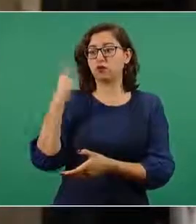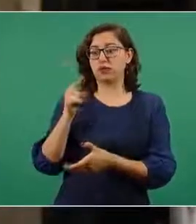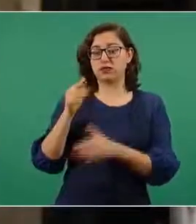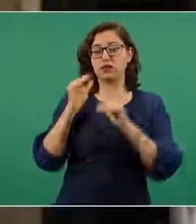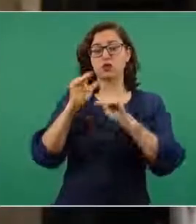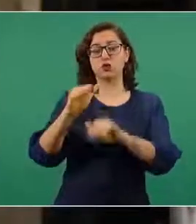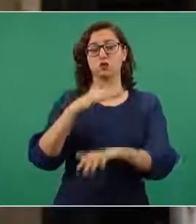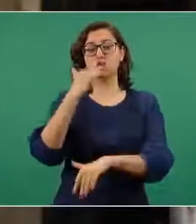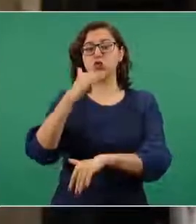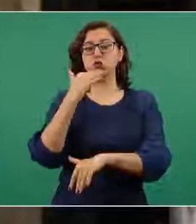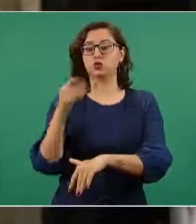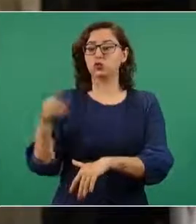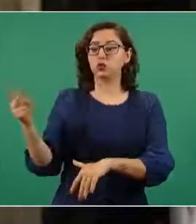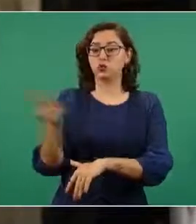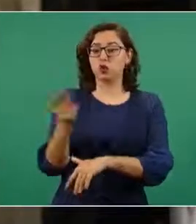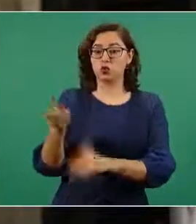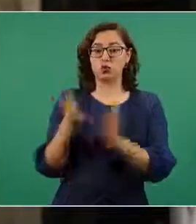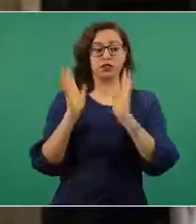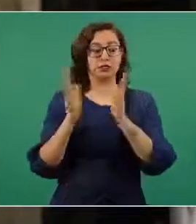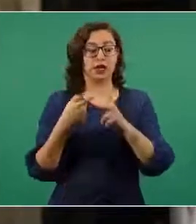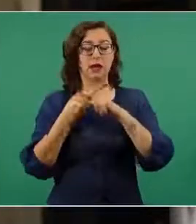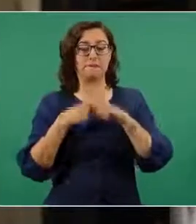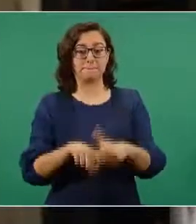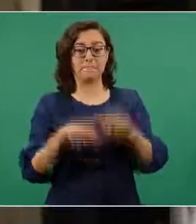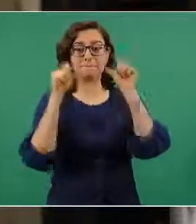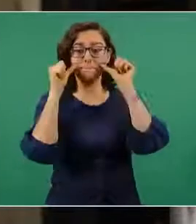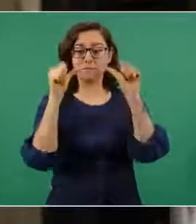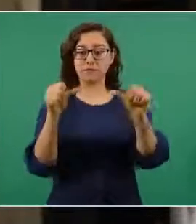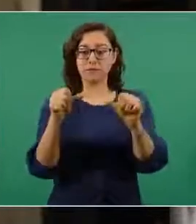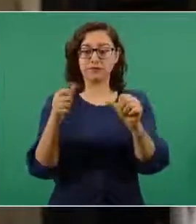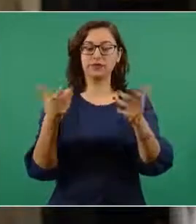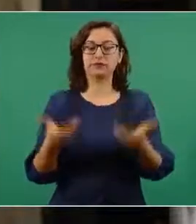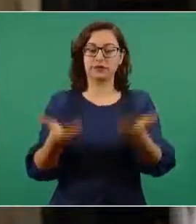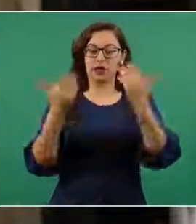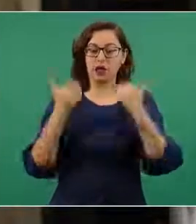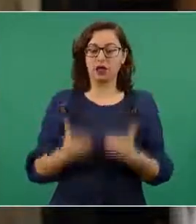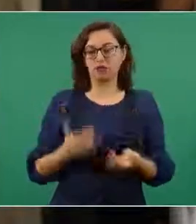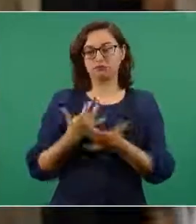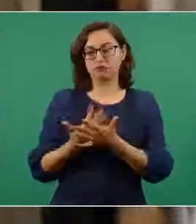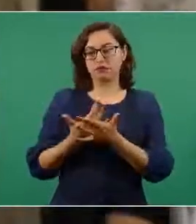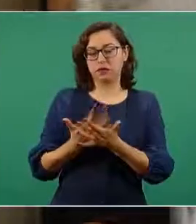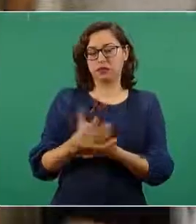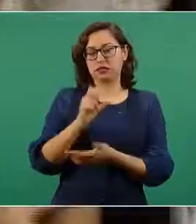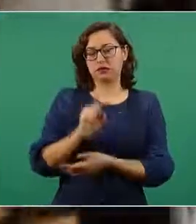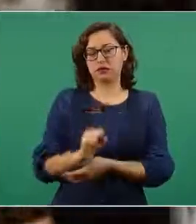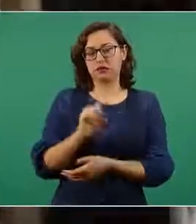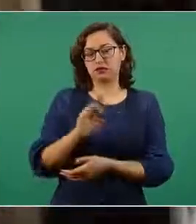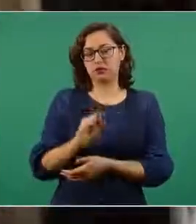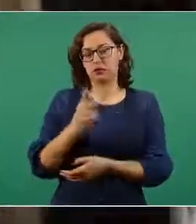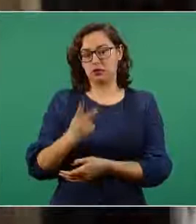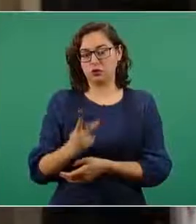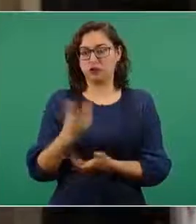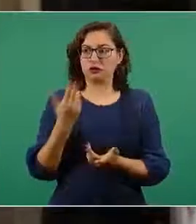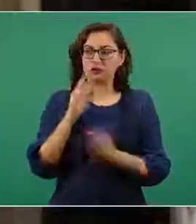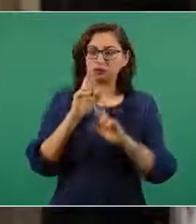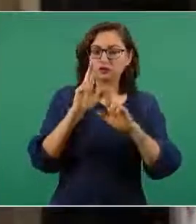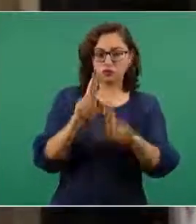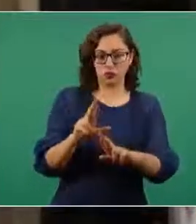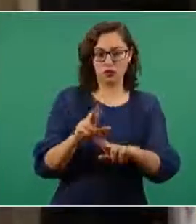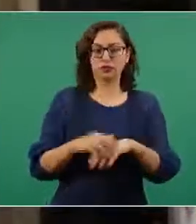Y nada más estamos en espera de las investigaciones de la Secretaría de la Función Pública. Y por otro lado,